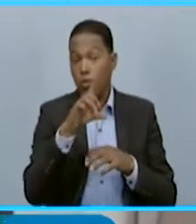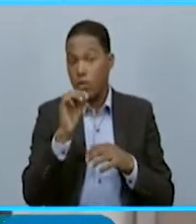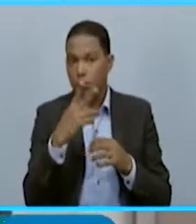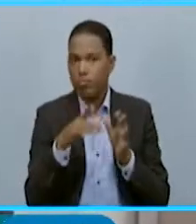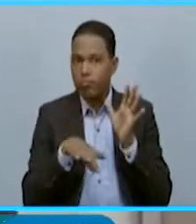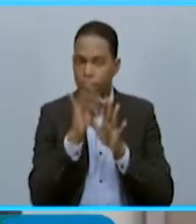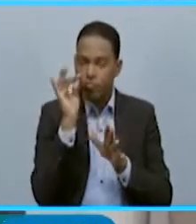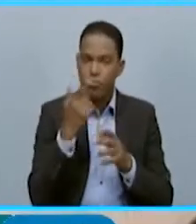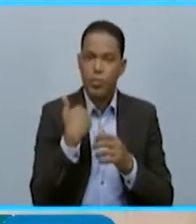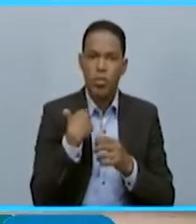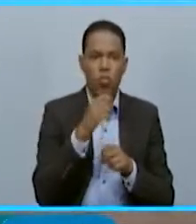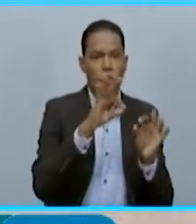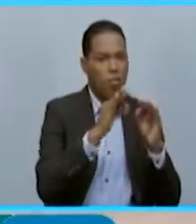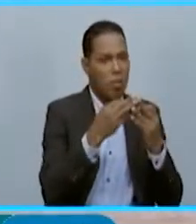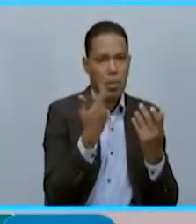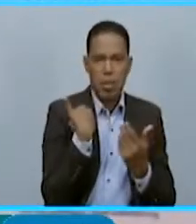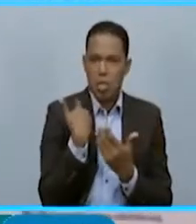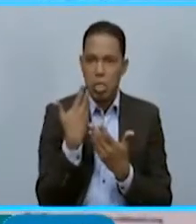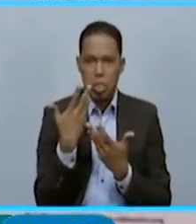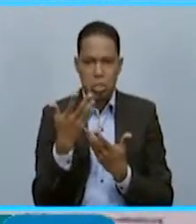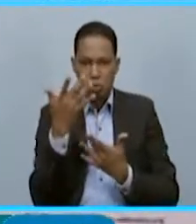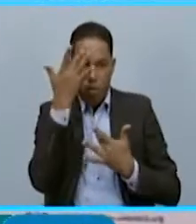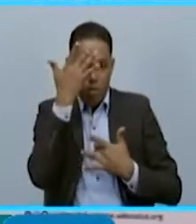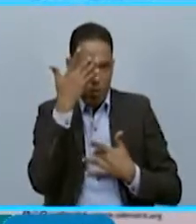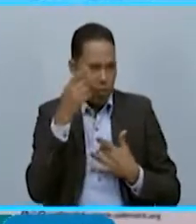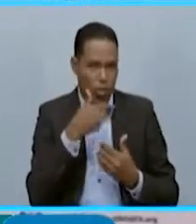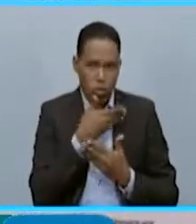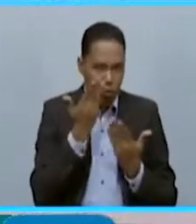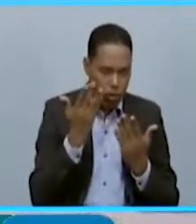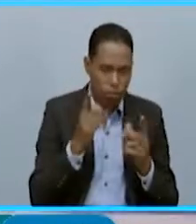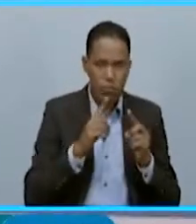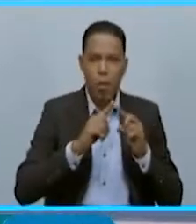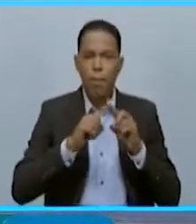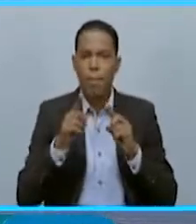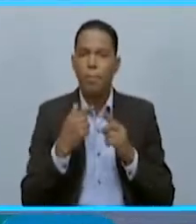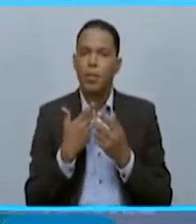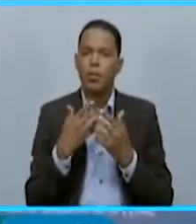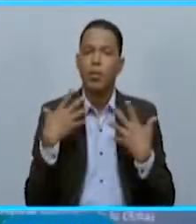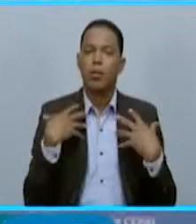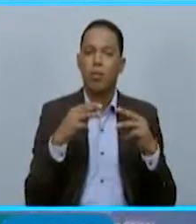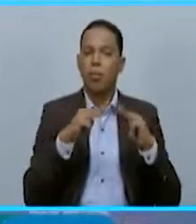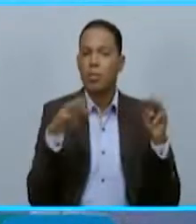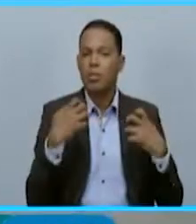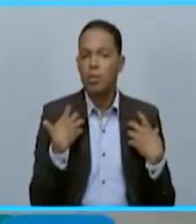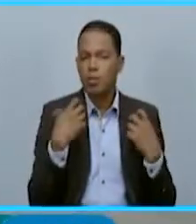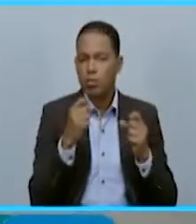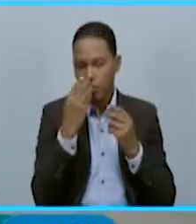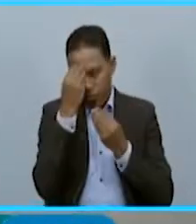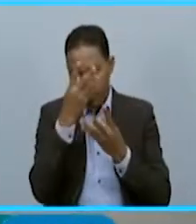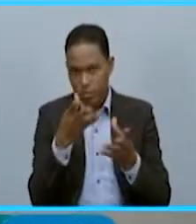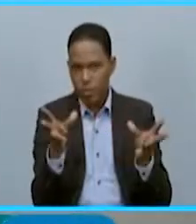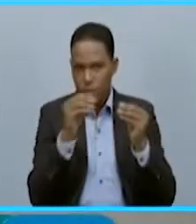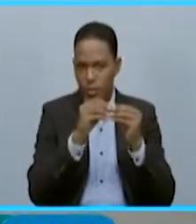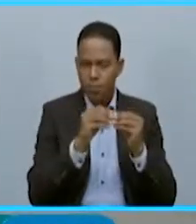ninguno han presentado síntomas de la letal edad así lo afirmó el ministro de salud pública